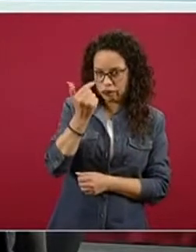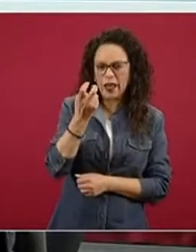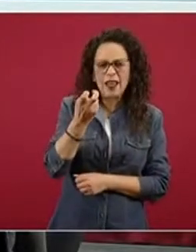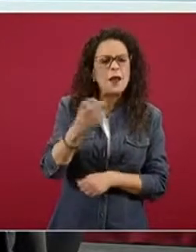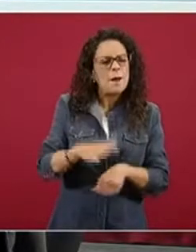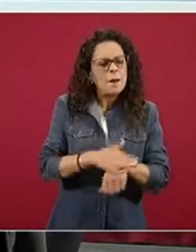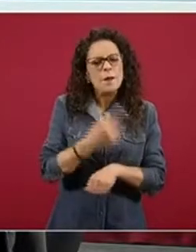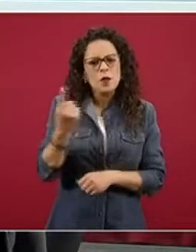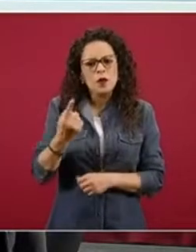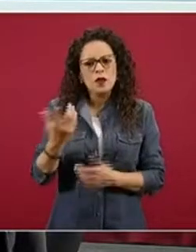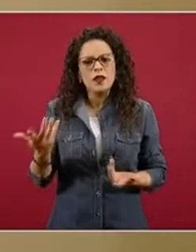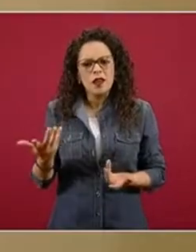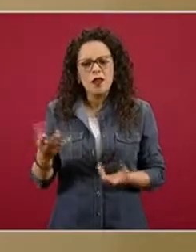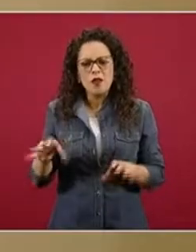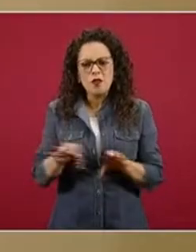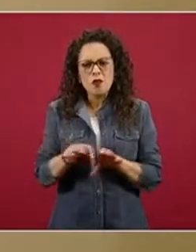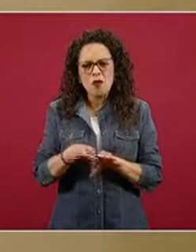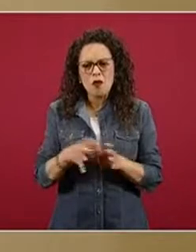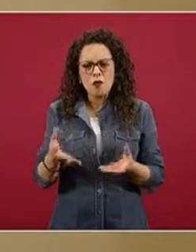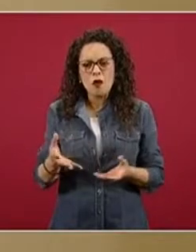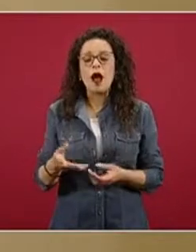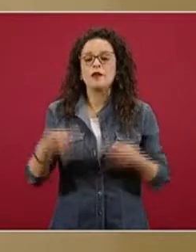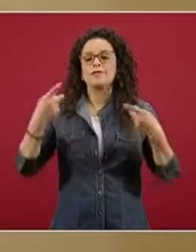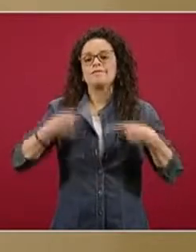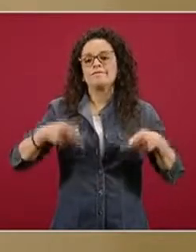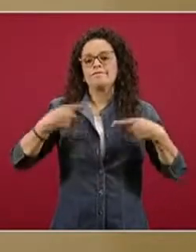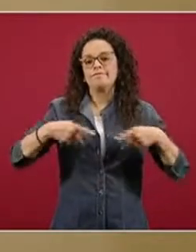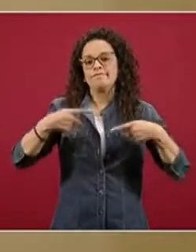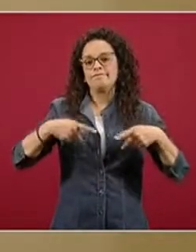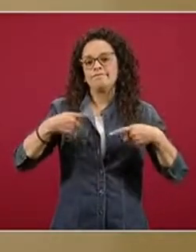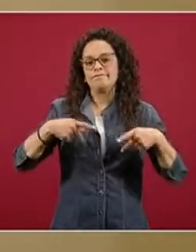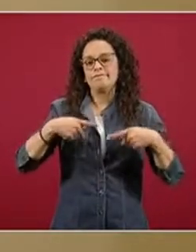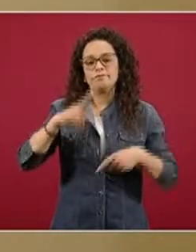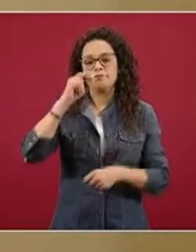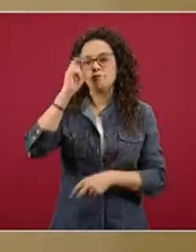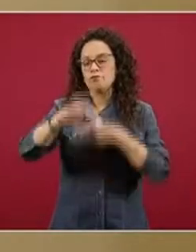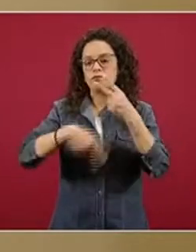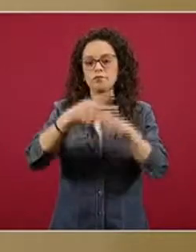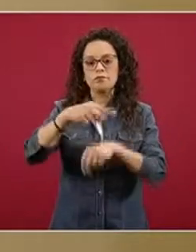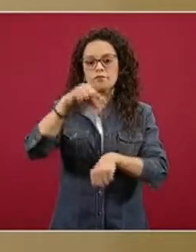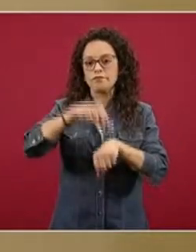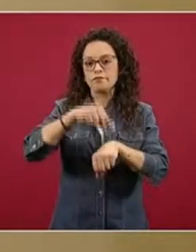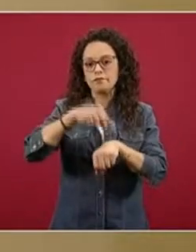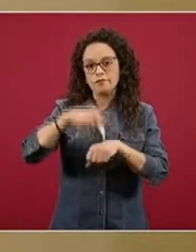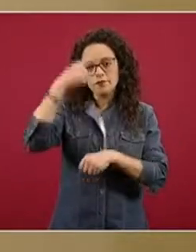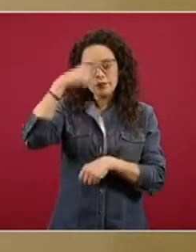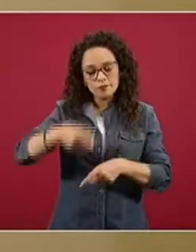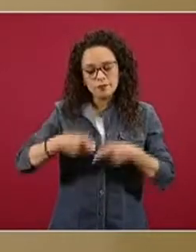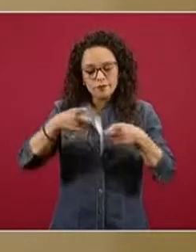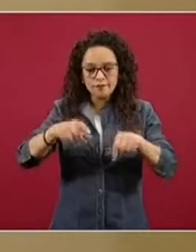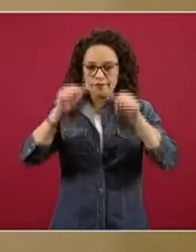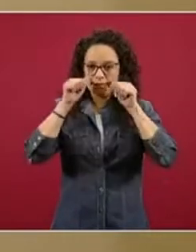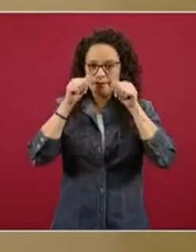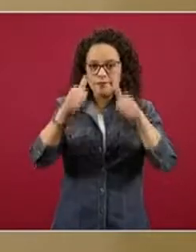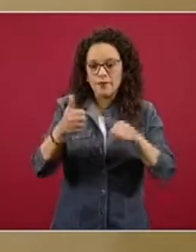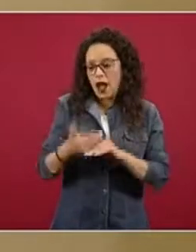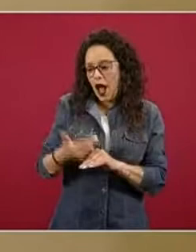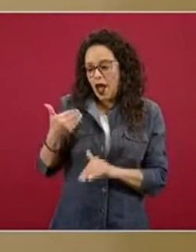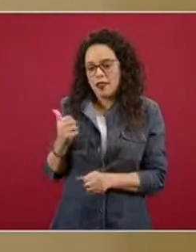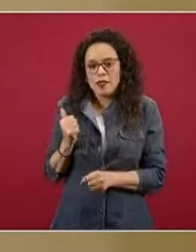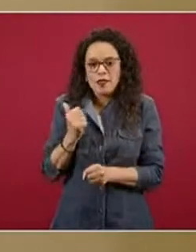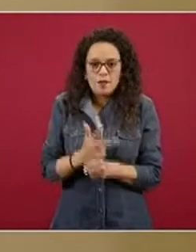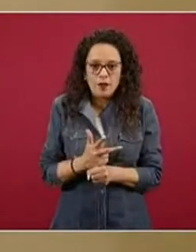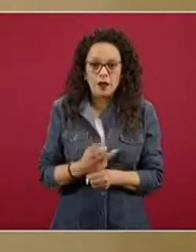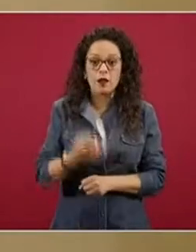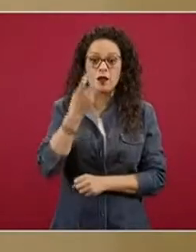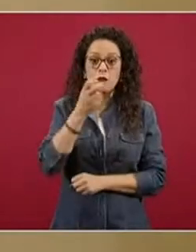la población no acude a tiempo a solicitar atención médica y entonces a lo mejor un pequeño